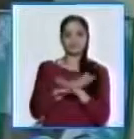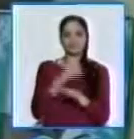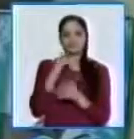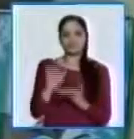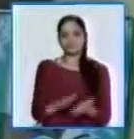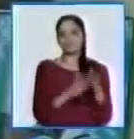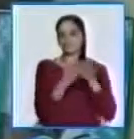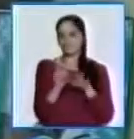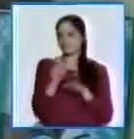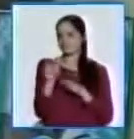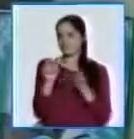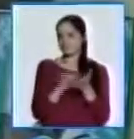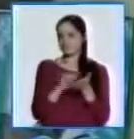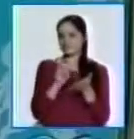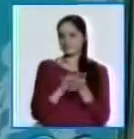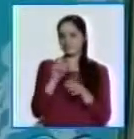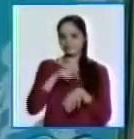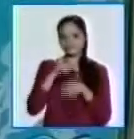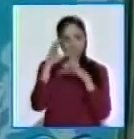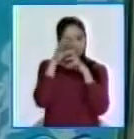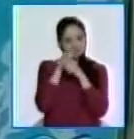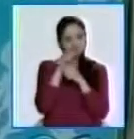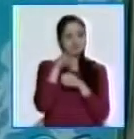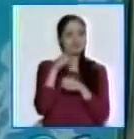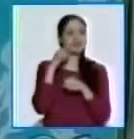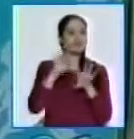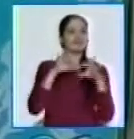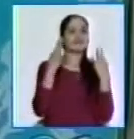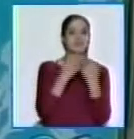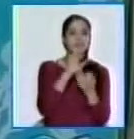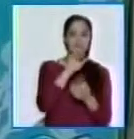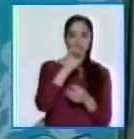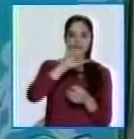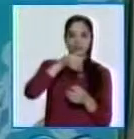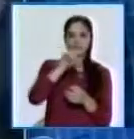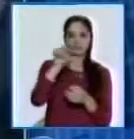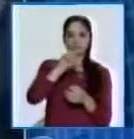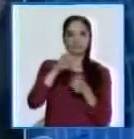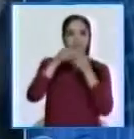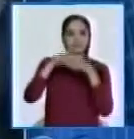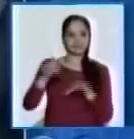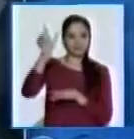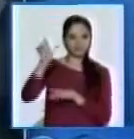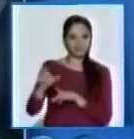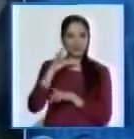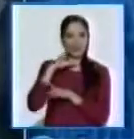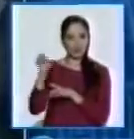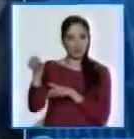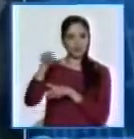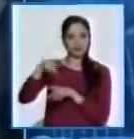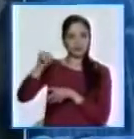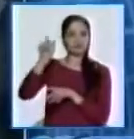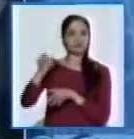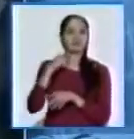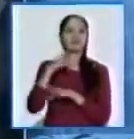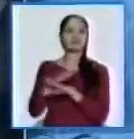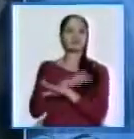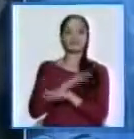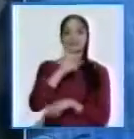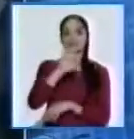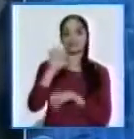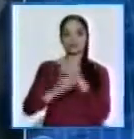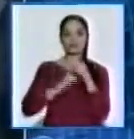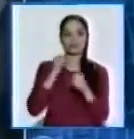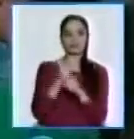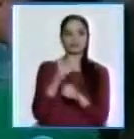aquella noche. La familia Rojas Rojas perdió a Carlos Augusto, de 33 años de edad, un estudiante de derecho que en marzo de este